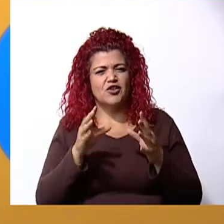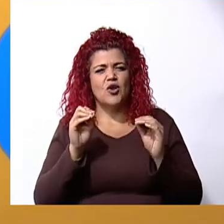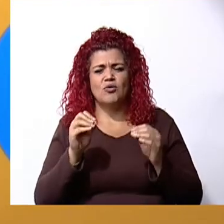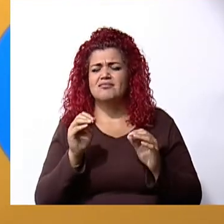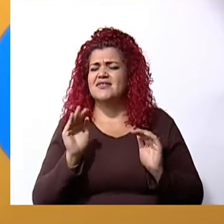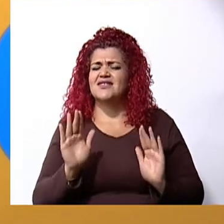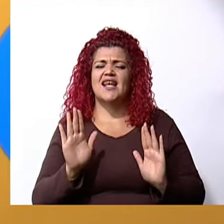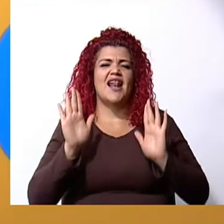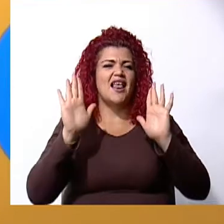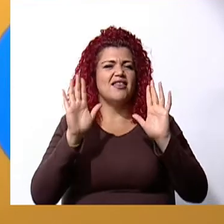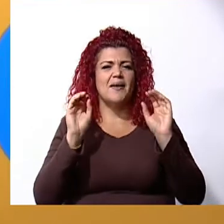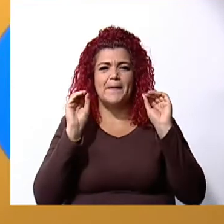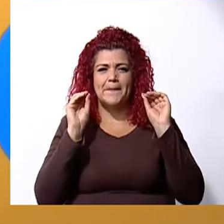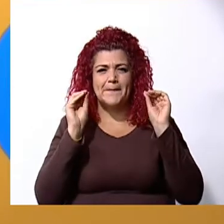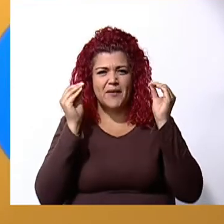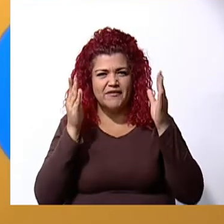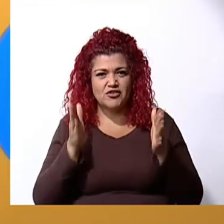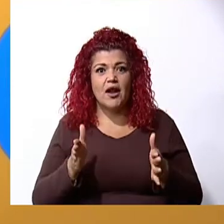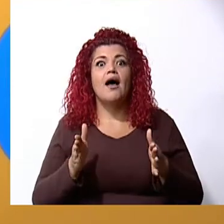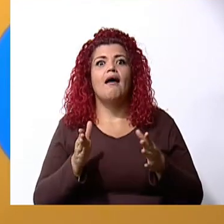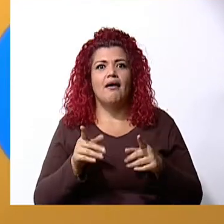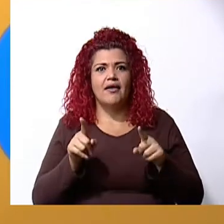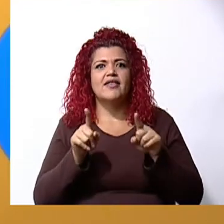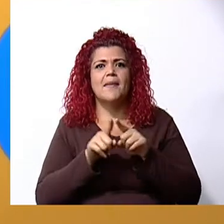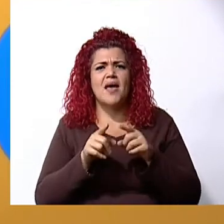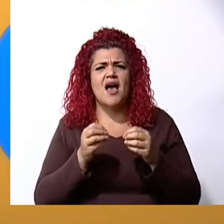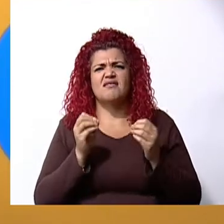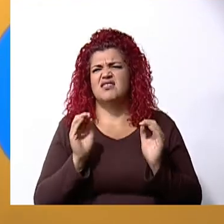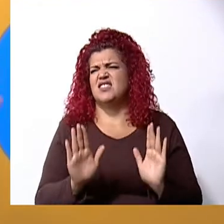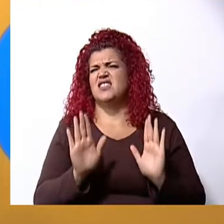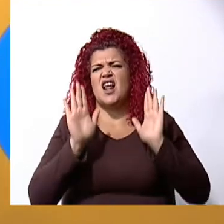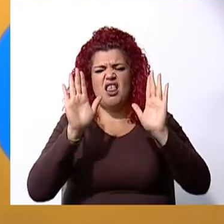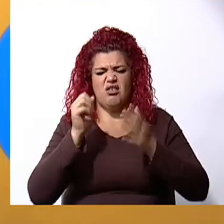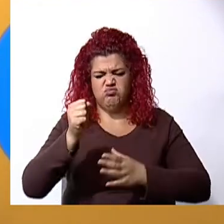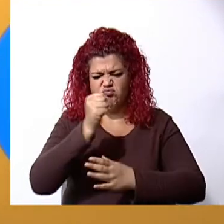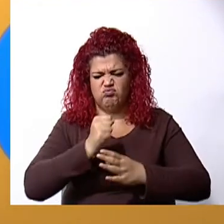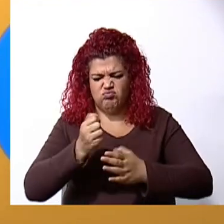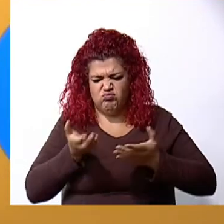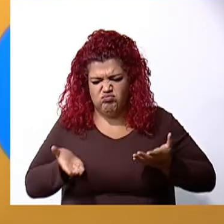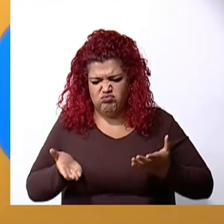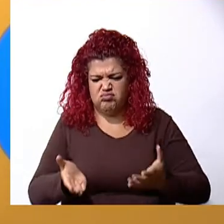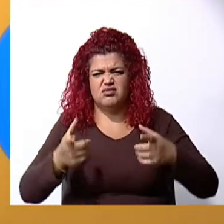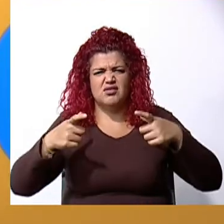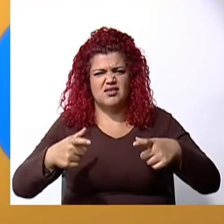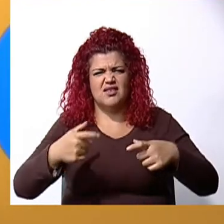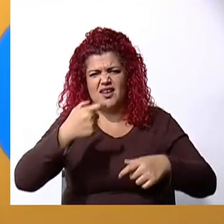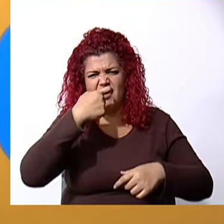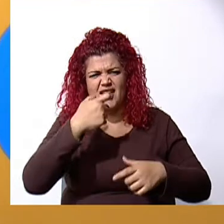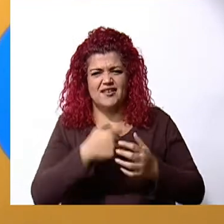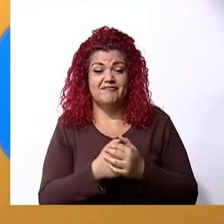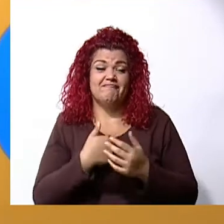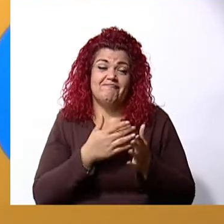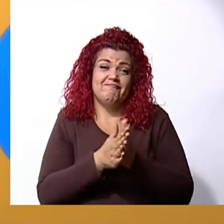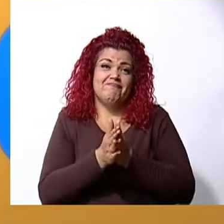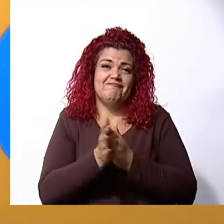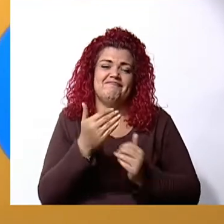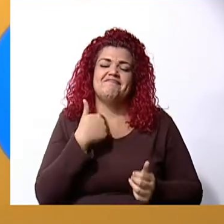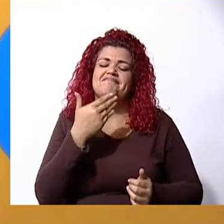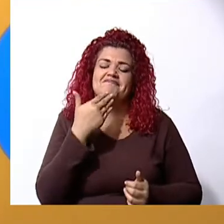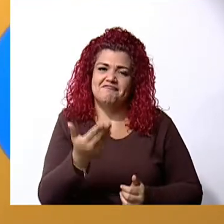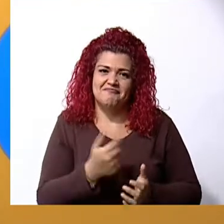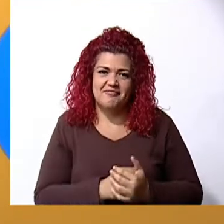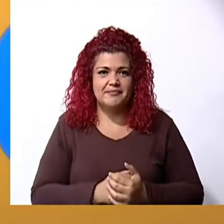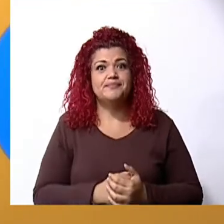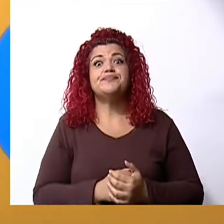una excelente profesora, es una excelente pastelera. Entonces, aprovecho y le agradezco. Bueno, pues como les venía